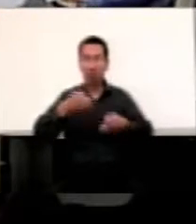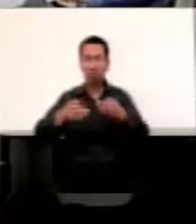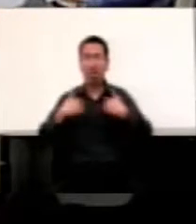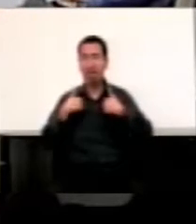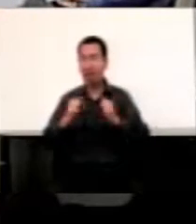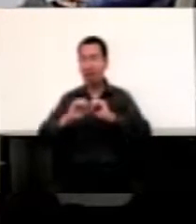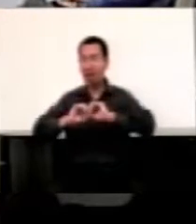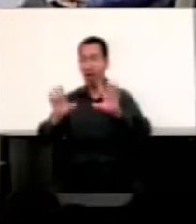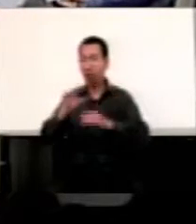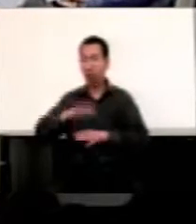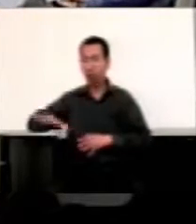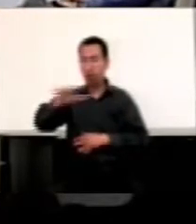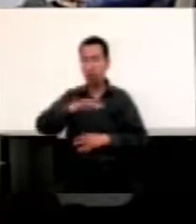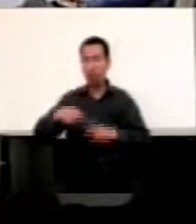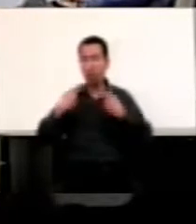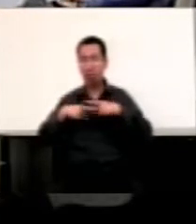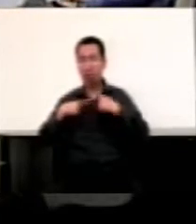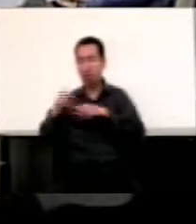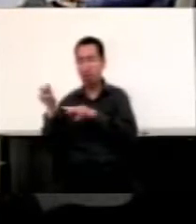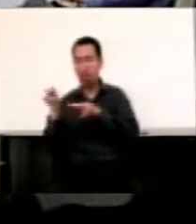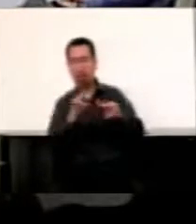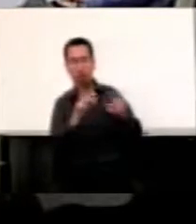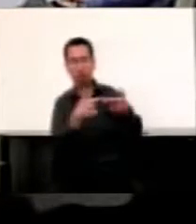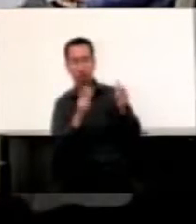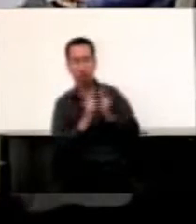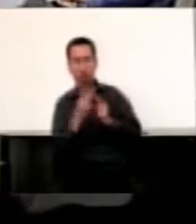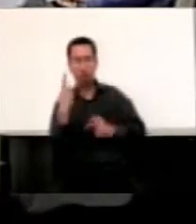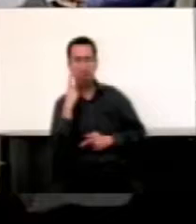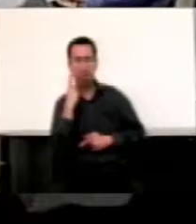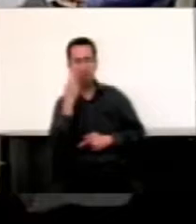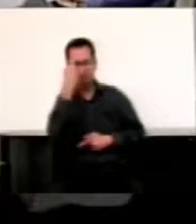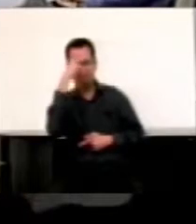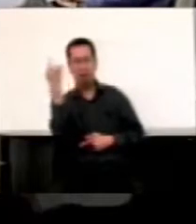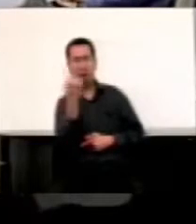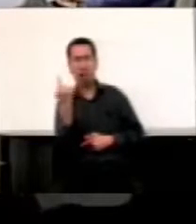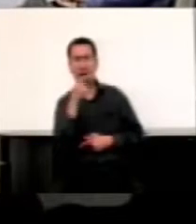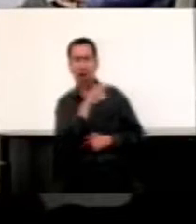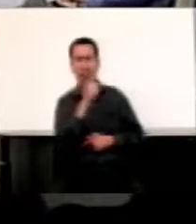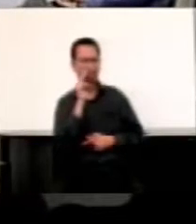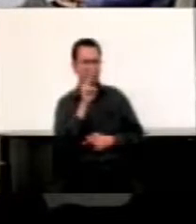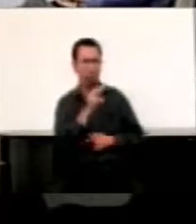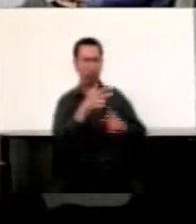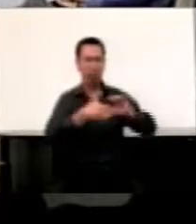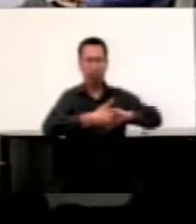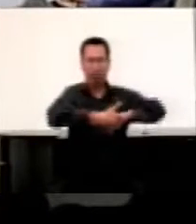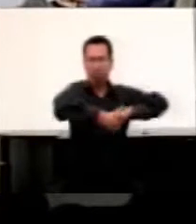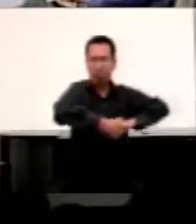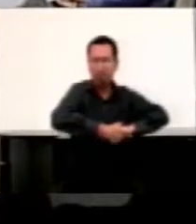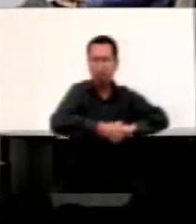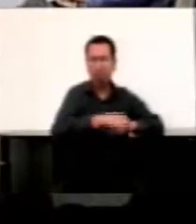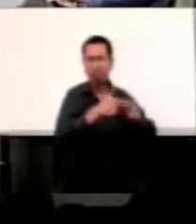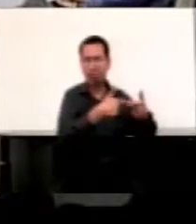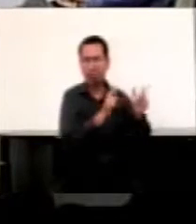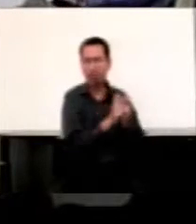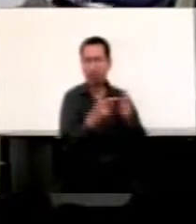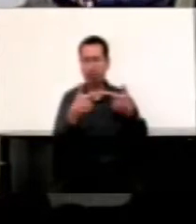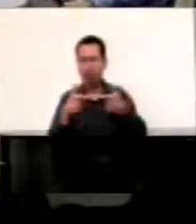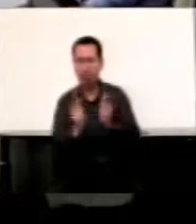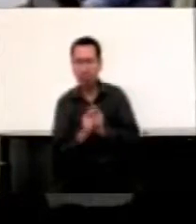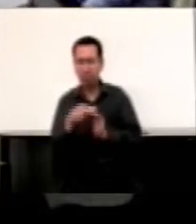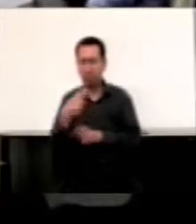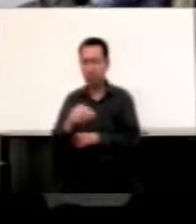convencimiento en el hecho de que los partidos políticos establezcan esta serie de alianzas o de coaliciones, inclusive así lo percibo